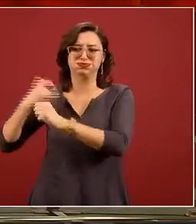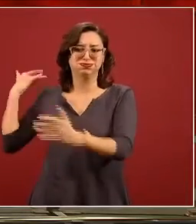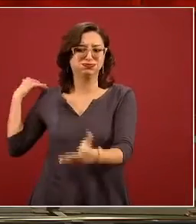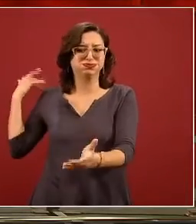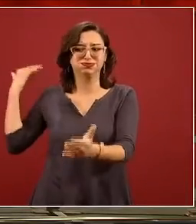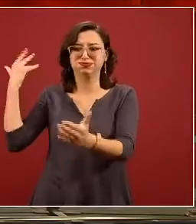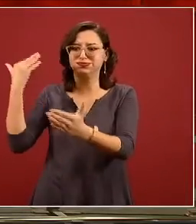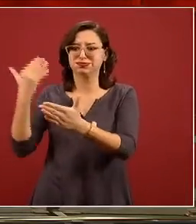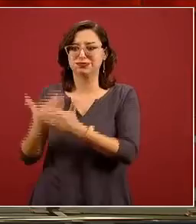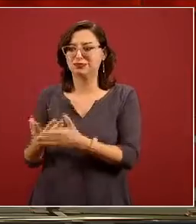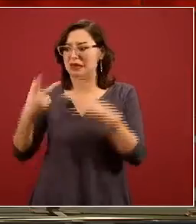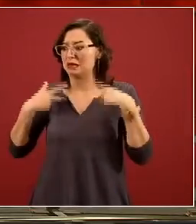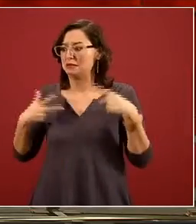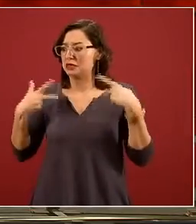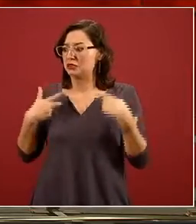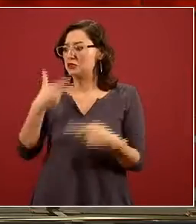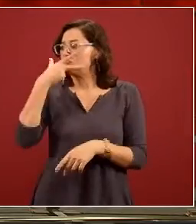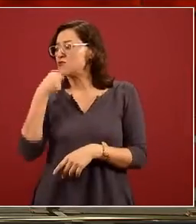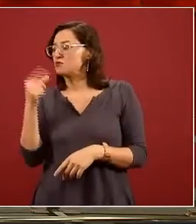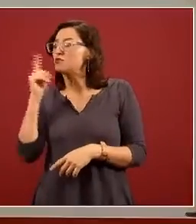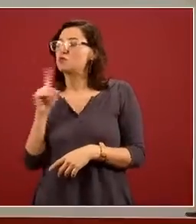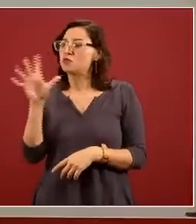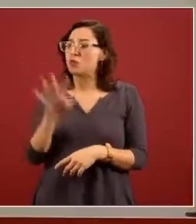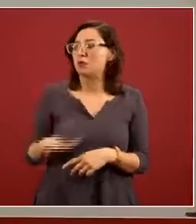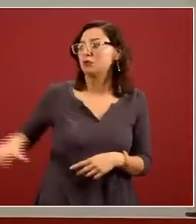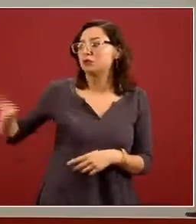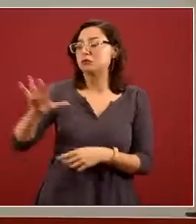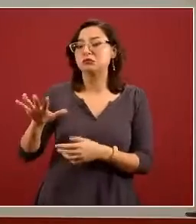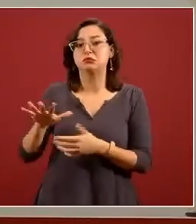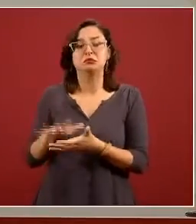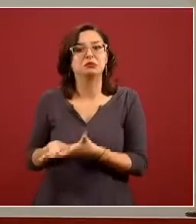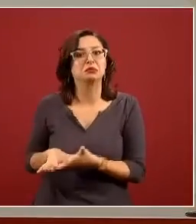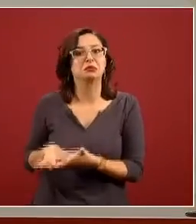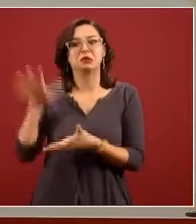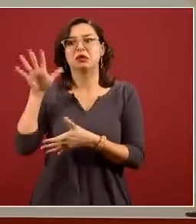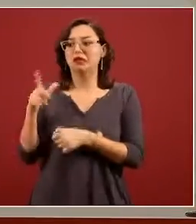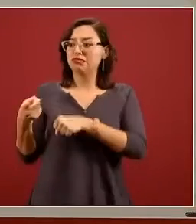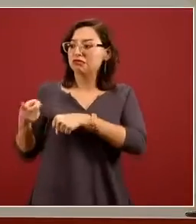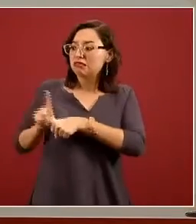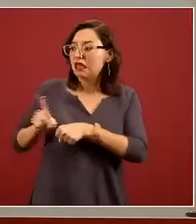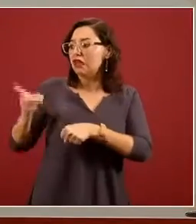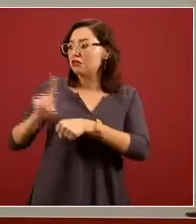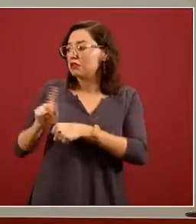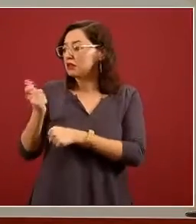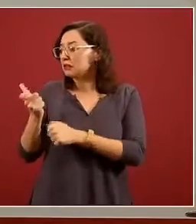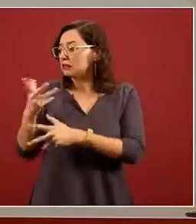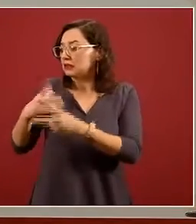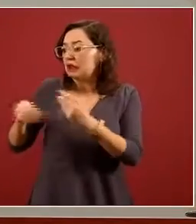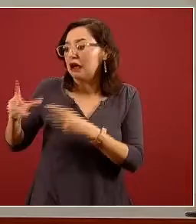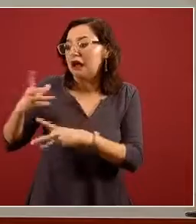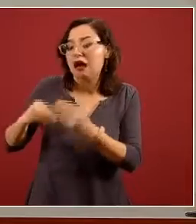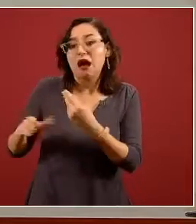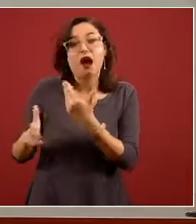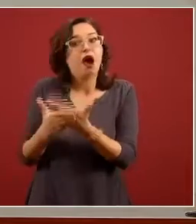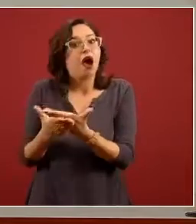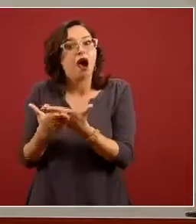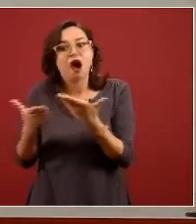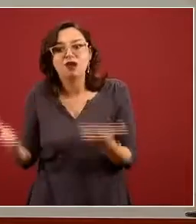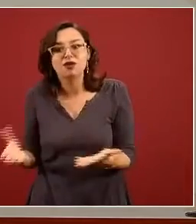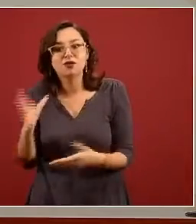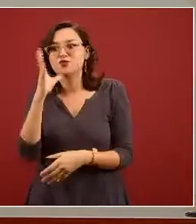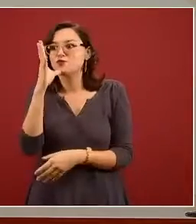la sociedad mexicana, hombres y mujeres, viven al día. Al no poder acudir a su fuente de trabajo, porque la fuente de trabajo